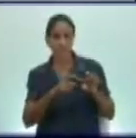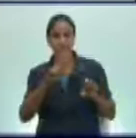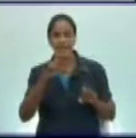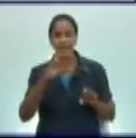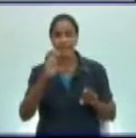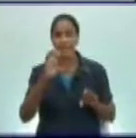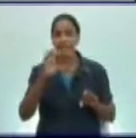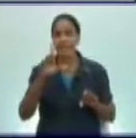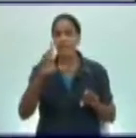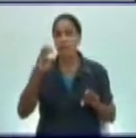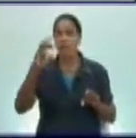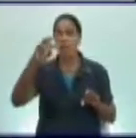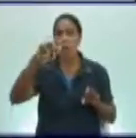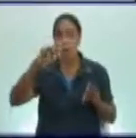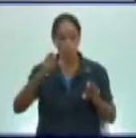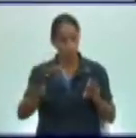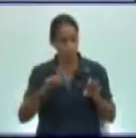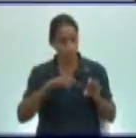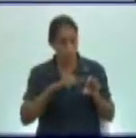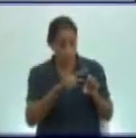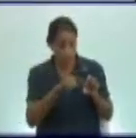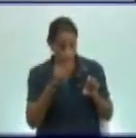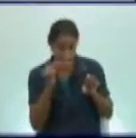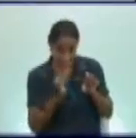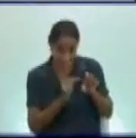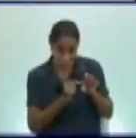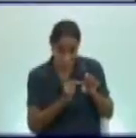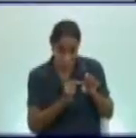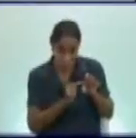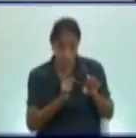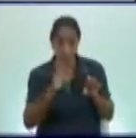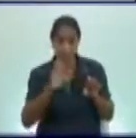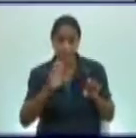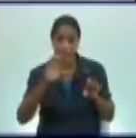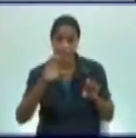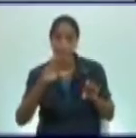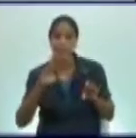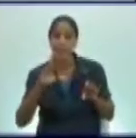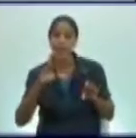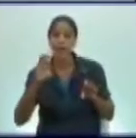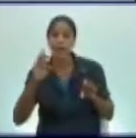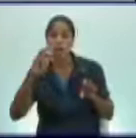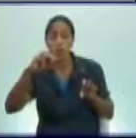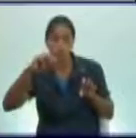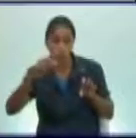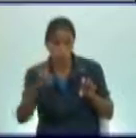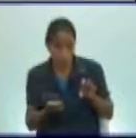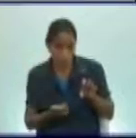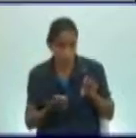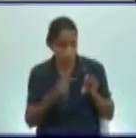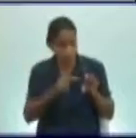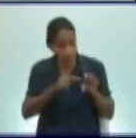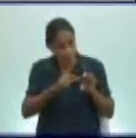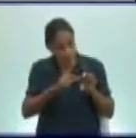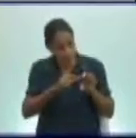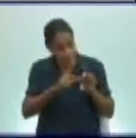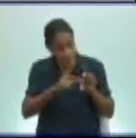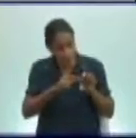que la cavidad del cuerpo está entre la pared del cuerpo y el tubo